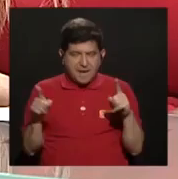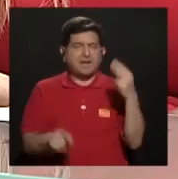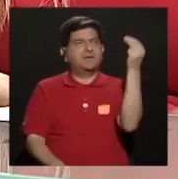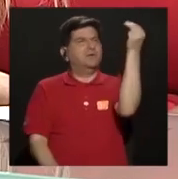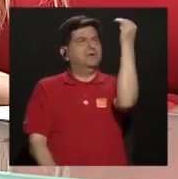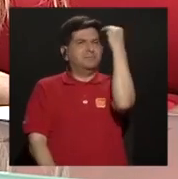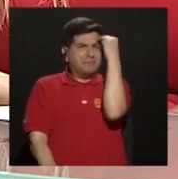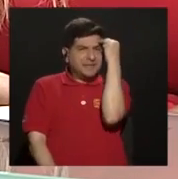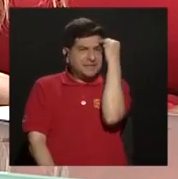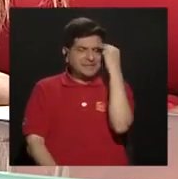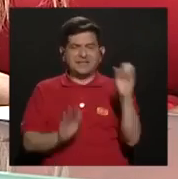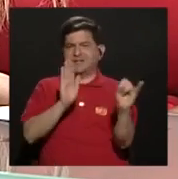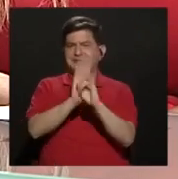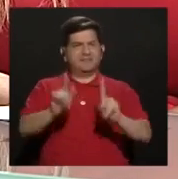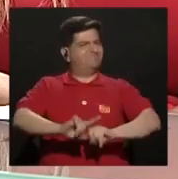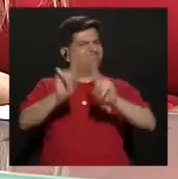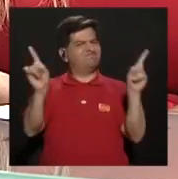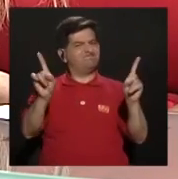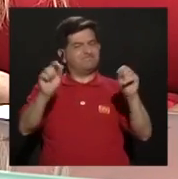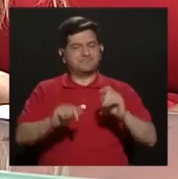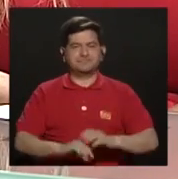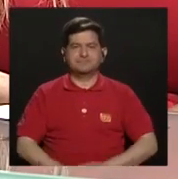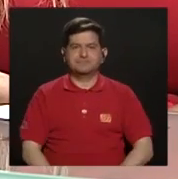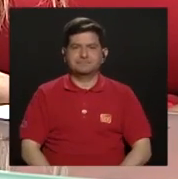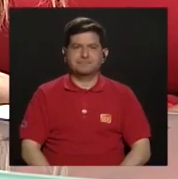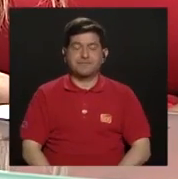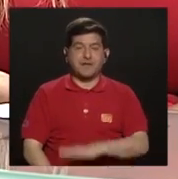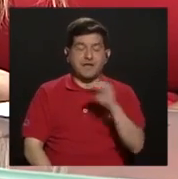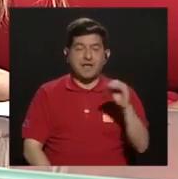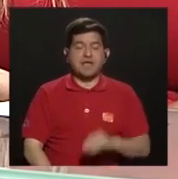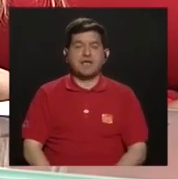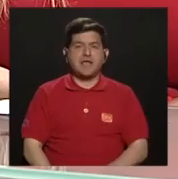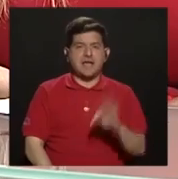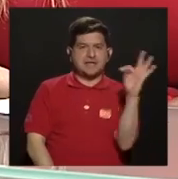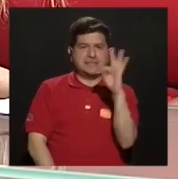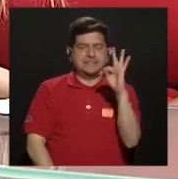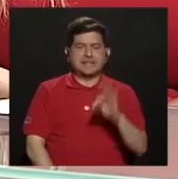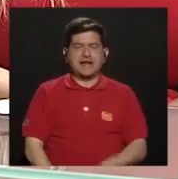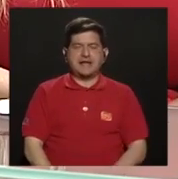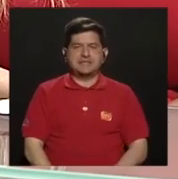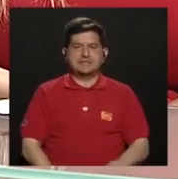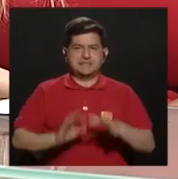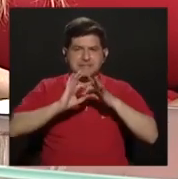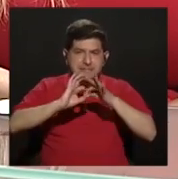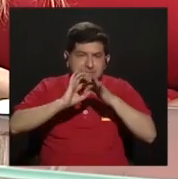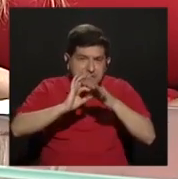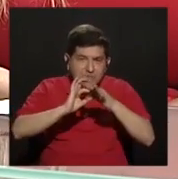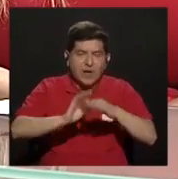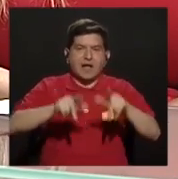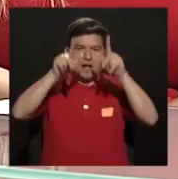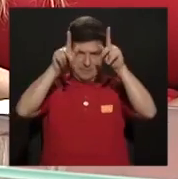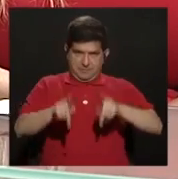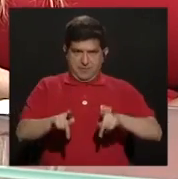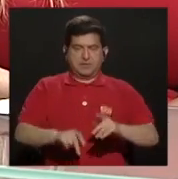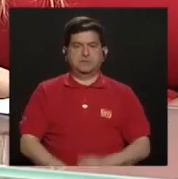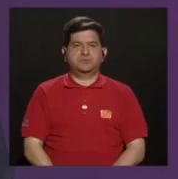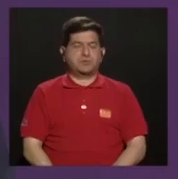mente te identificas de otra manera. ¿Ya? Y transexual es la persona a la cual hace